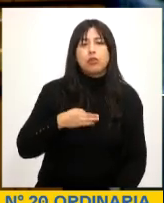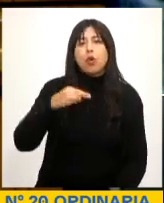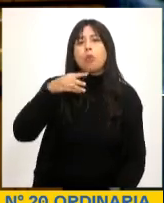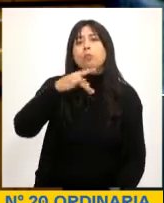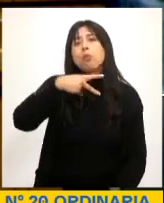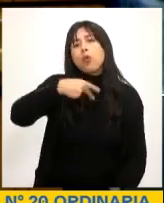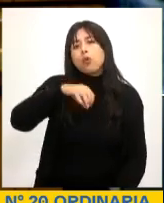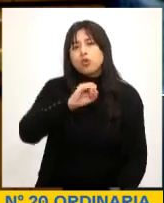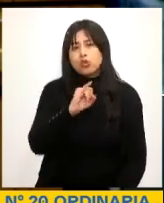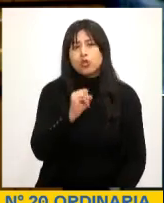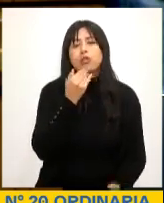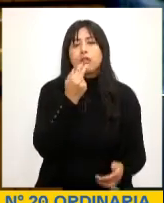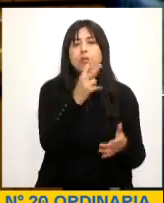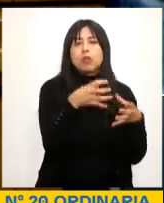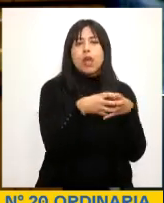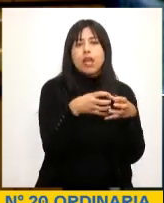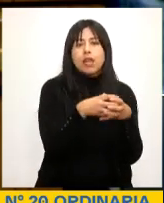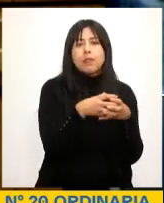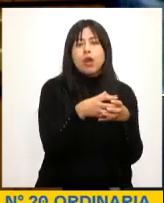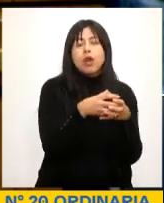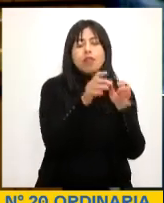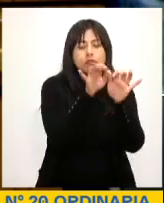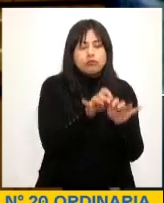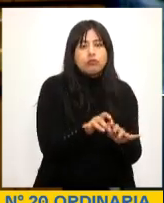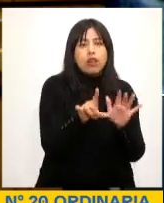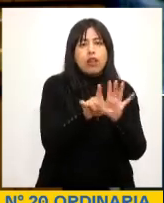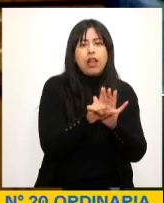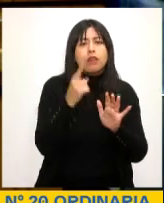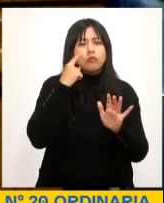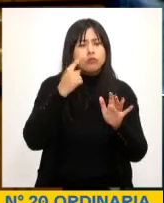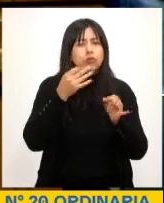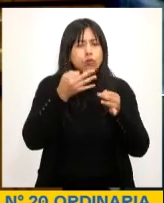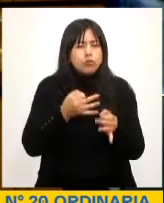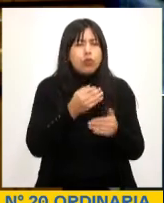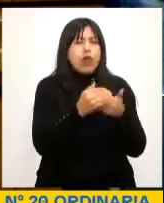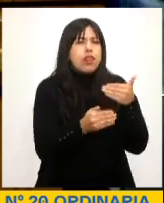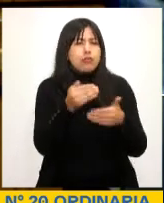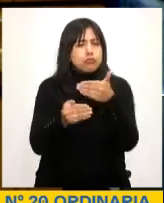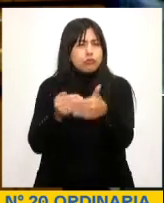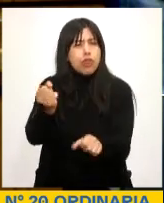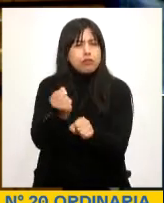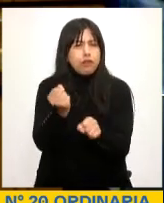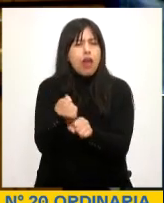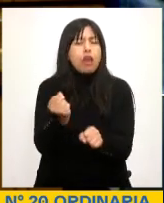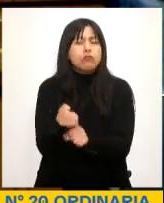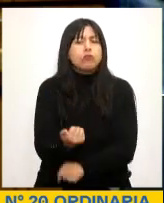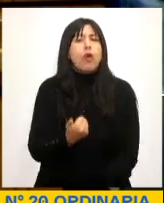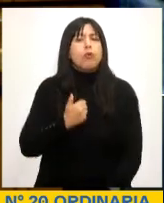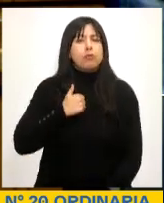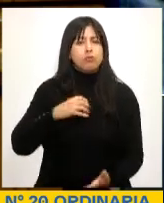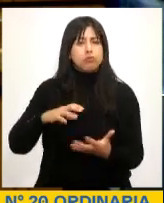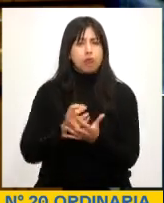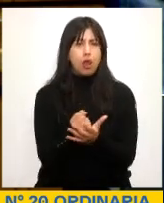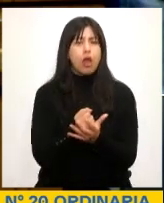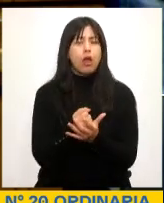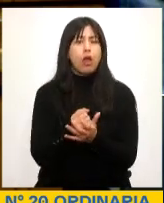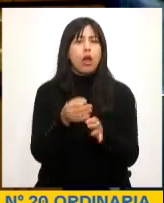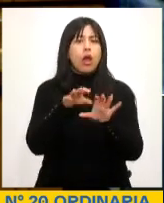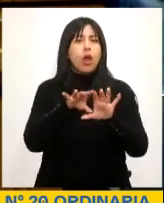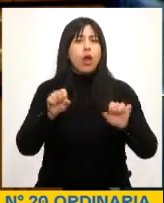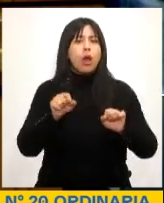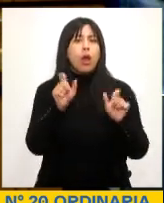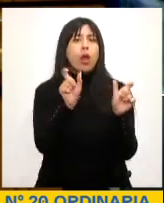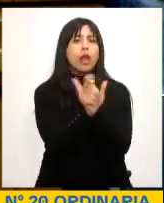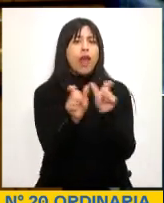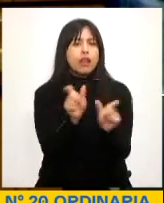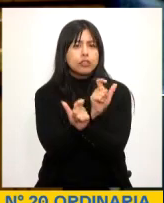legislativo del Ministerio de transporte quienes trabajaron en forma seria y metódica para lograr Los acuerdos necesarios para consensuar la redacción en